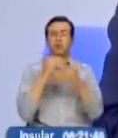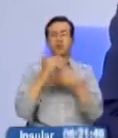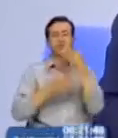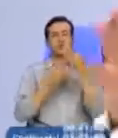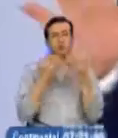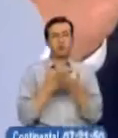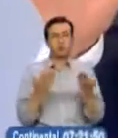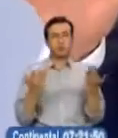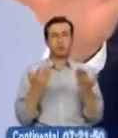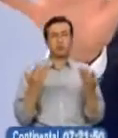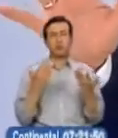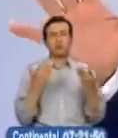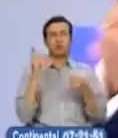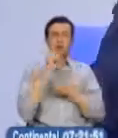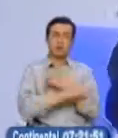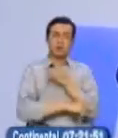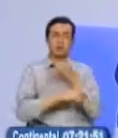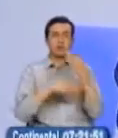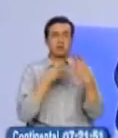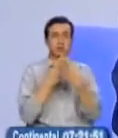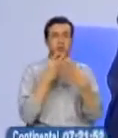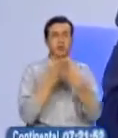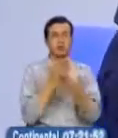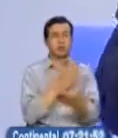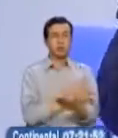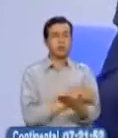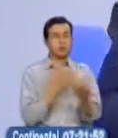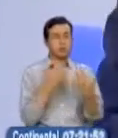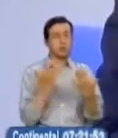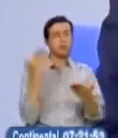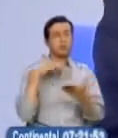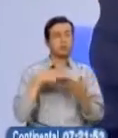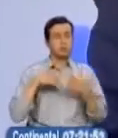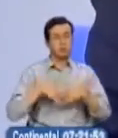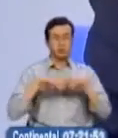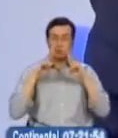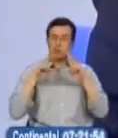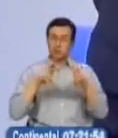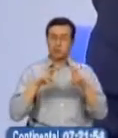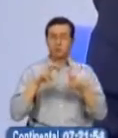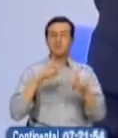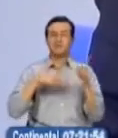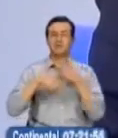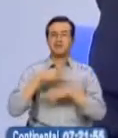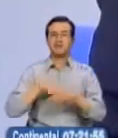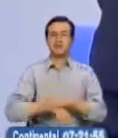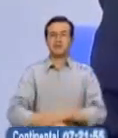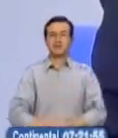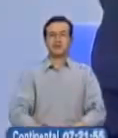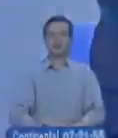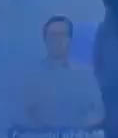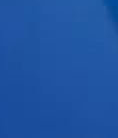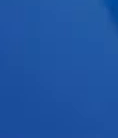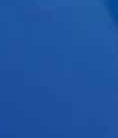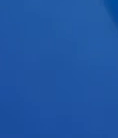justicia, la proporcionalidad de las penas, que ya lo toqué la semana pasada, pero hay que seguir profundizando. Venimos de inmediato.